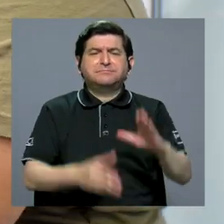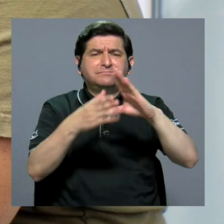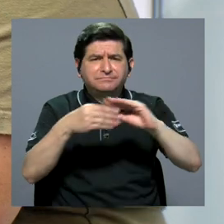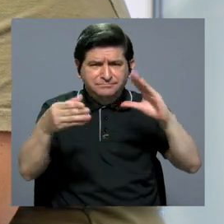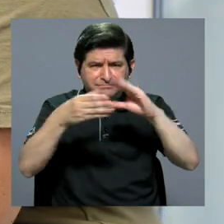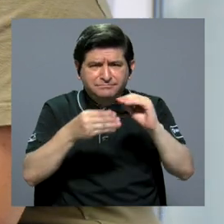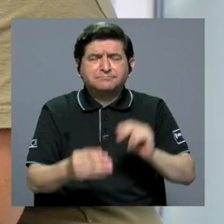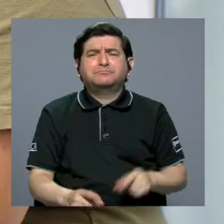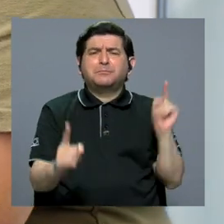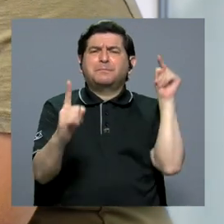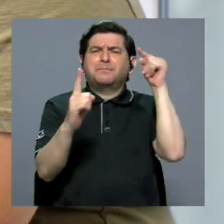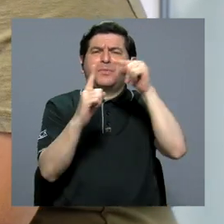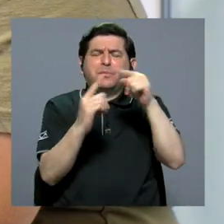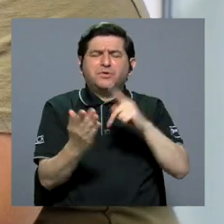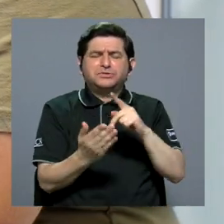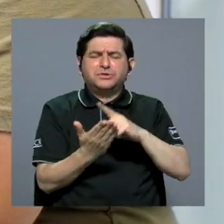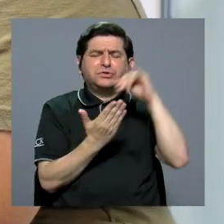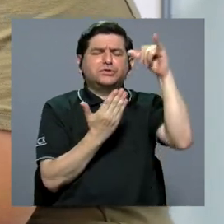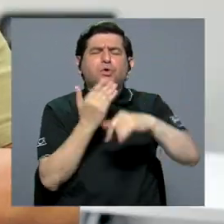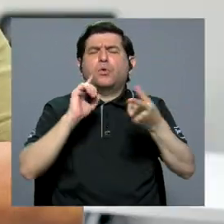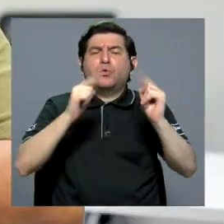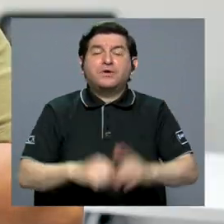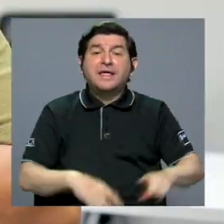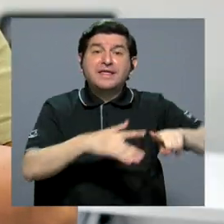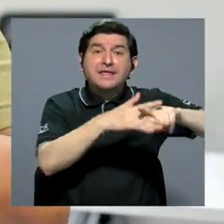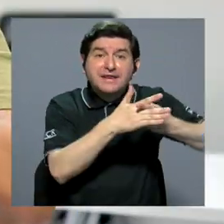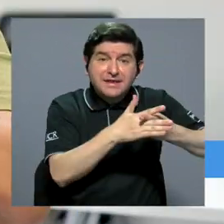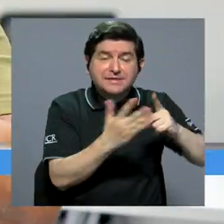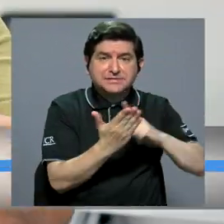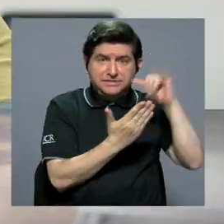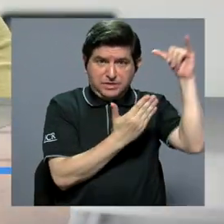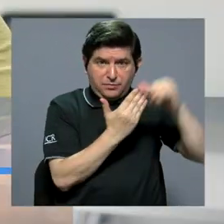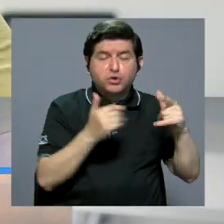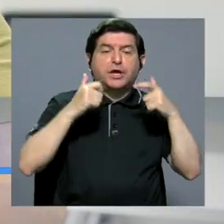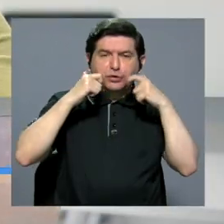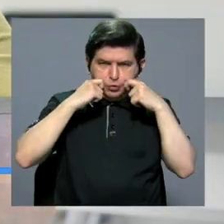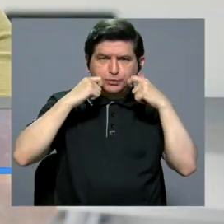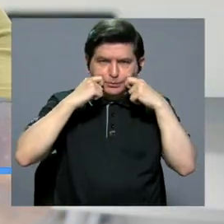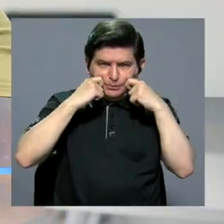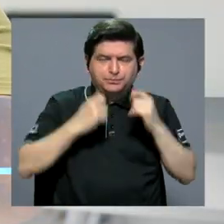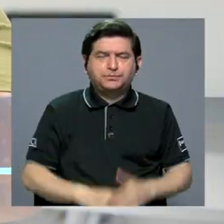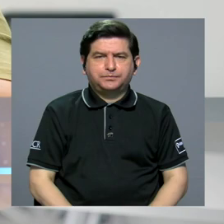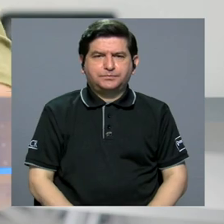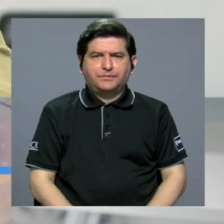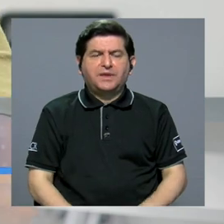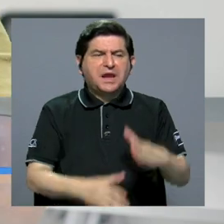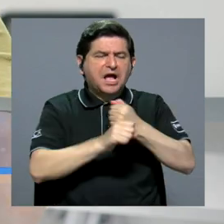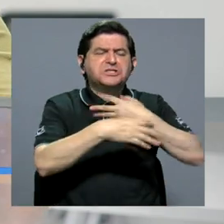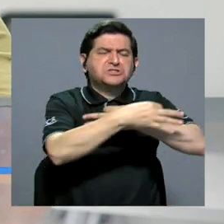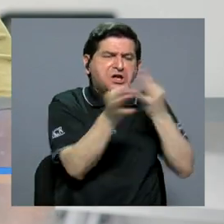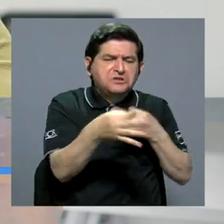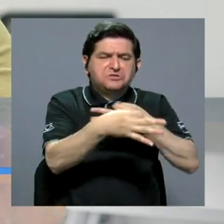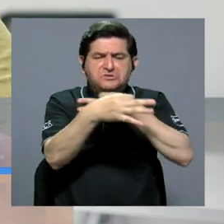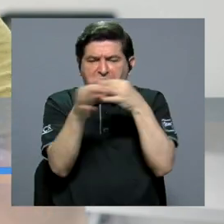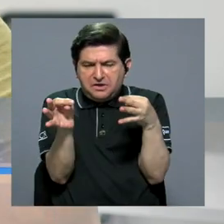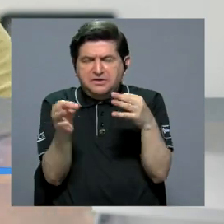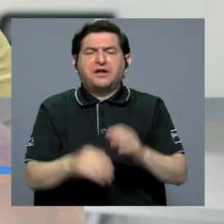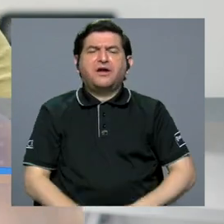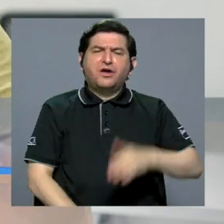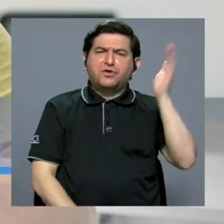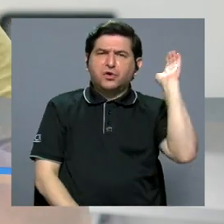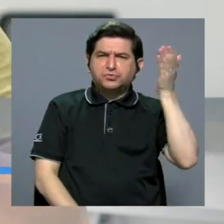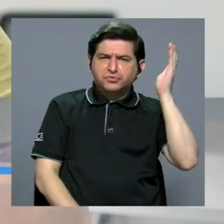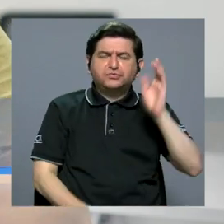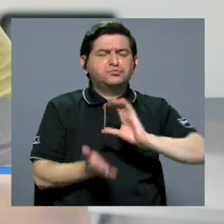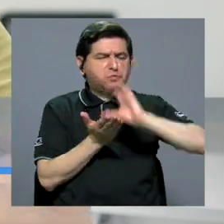comentó sobre el propósito de este proyecto. Inicia como un proyecto presencial, ¿verdad? Haciendo talleres,